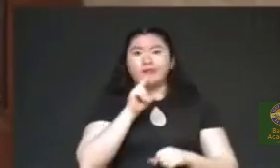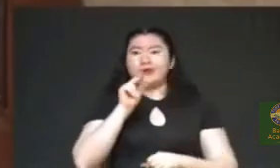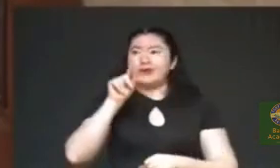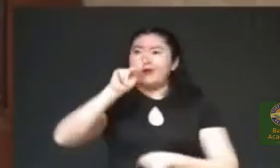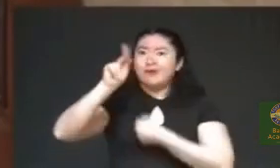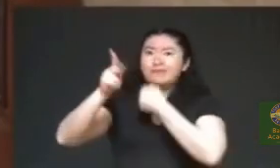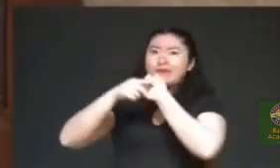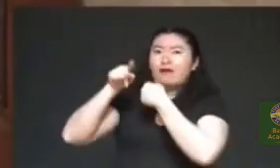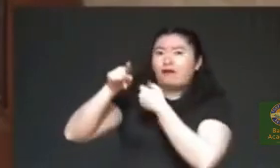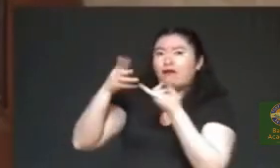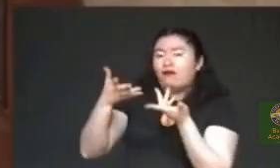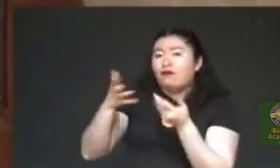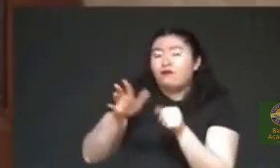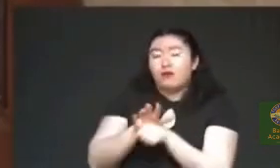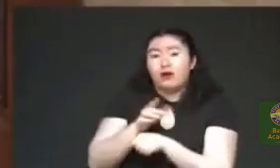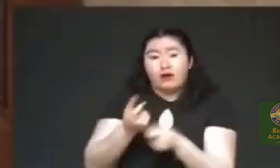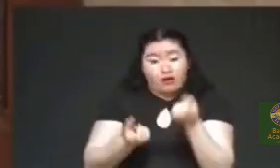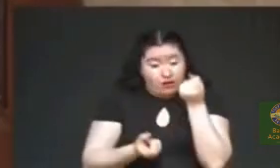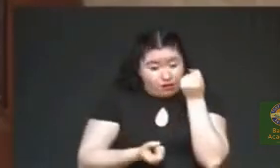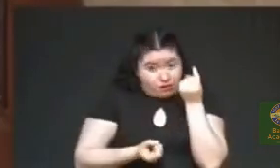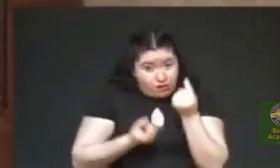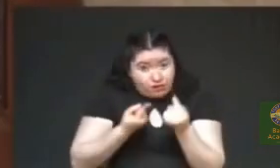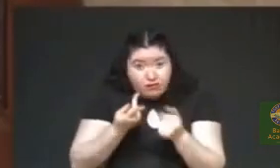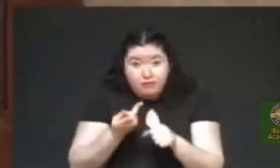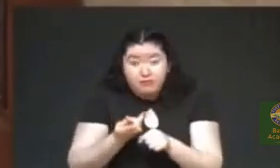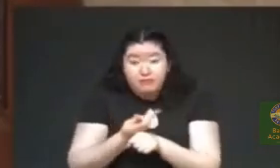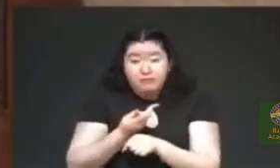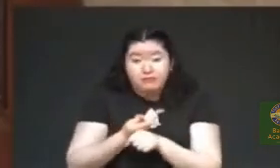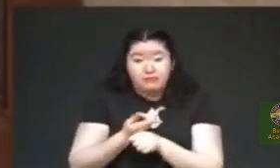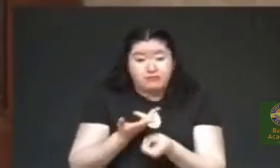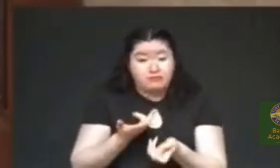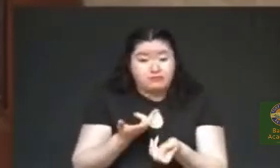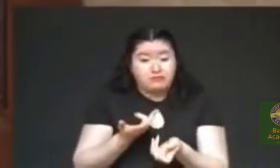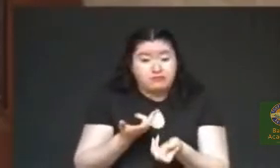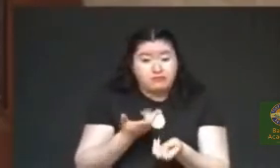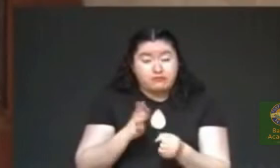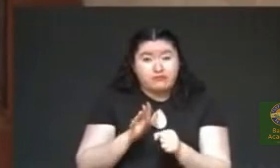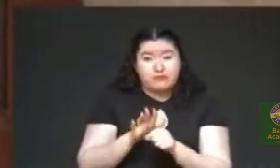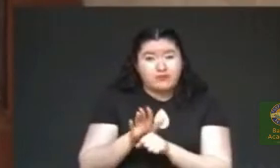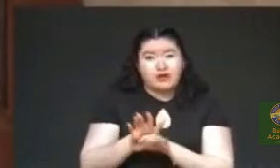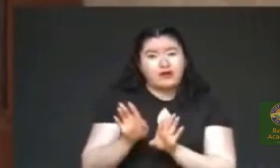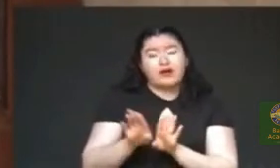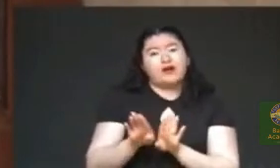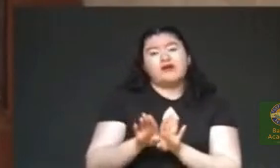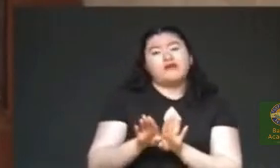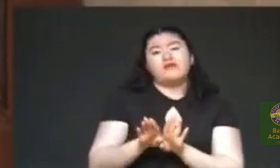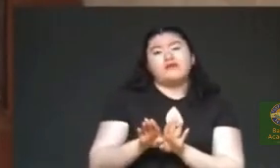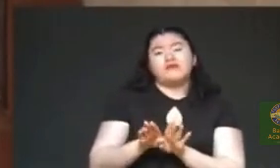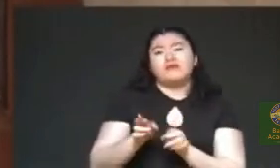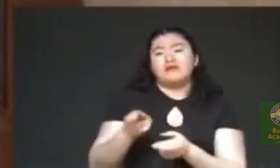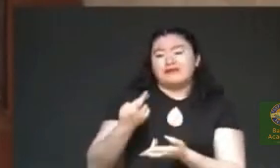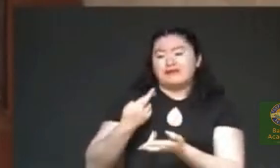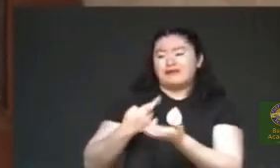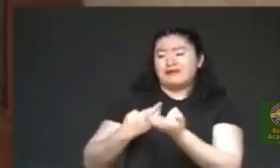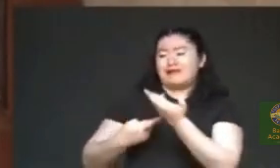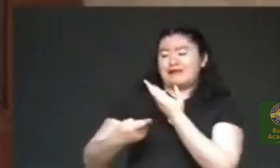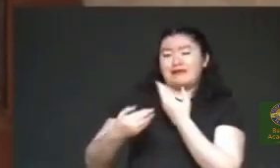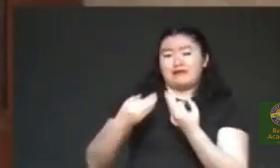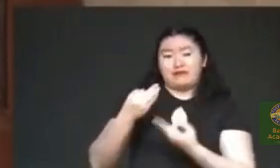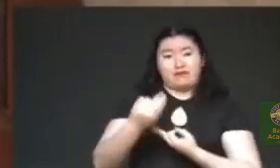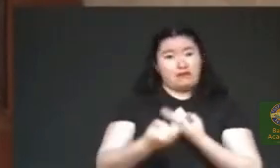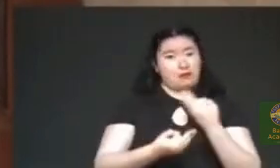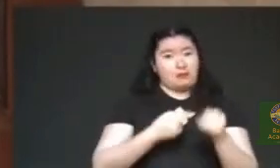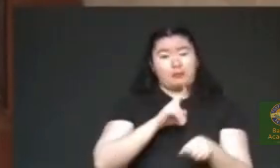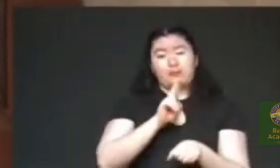incluso hay unos que ya están en el proyecto de resiliencia total, que es pues regresar prácticamente